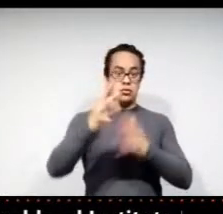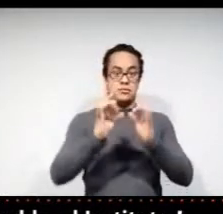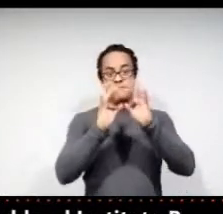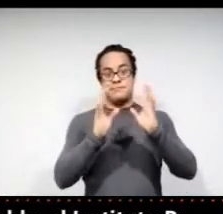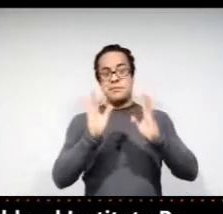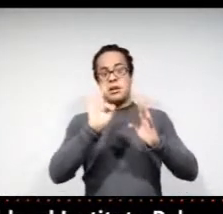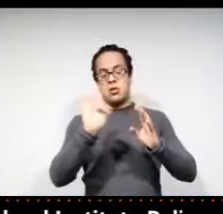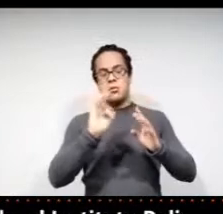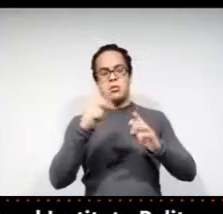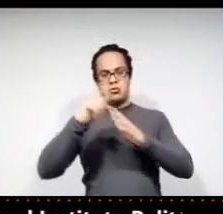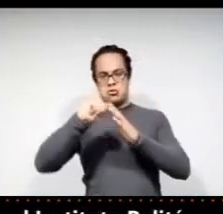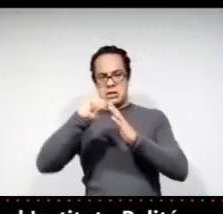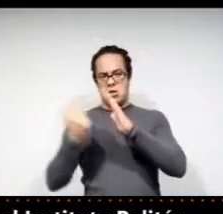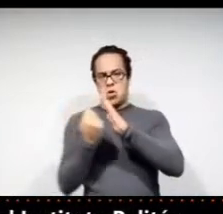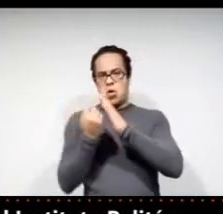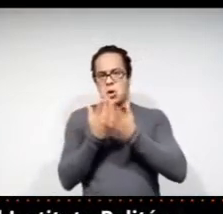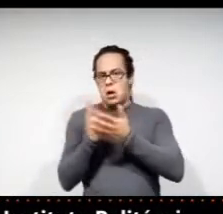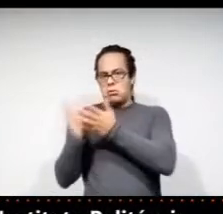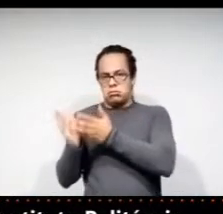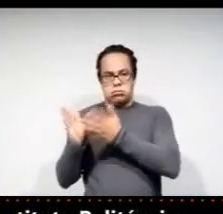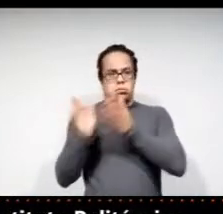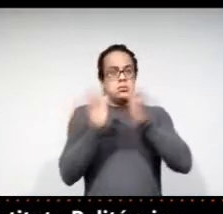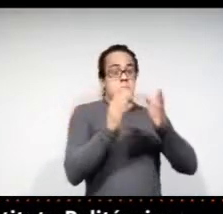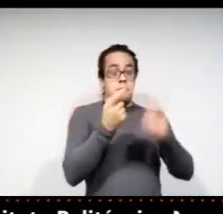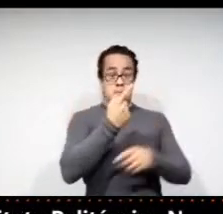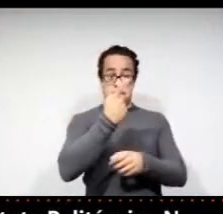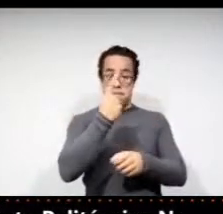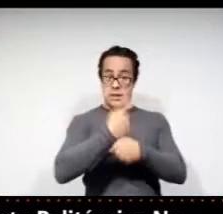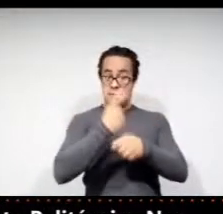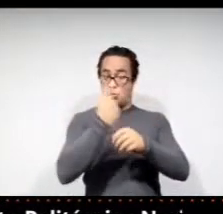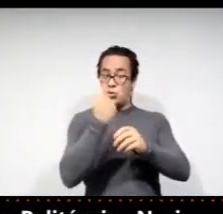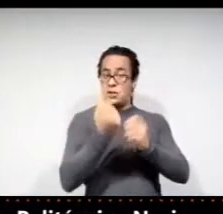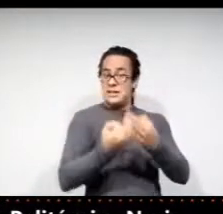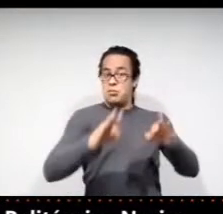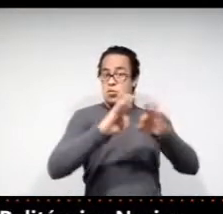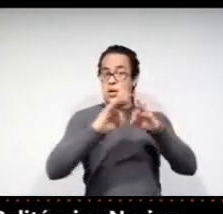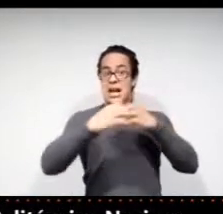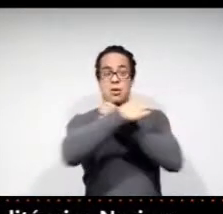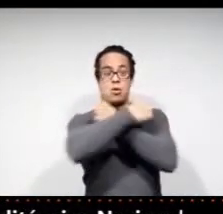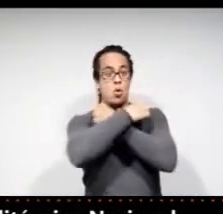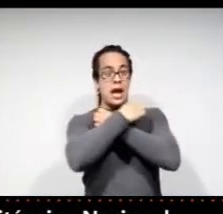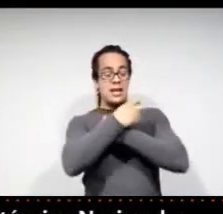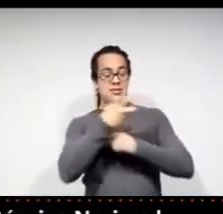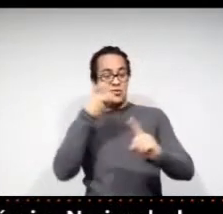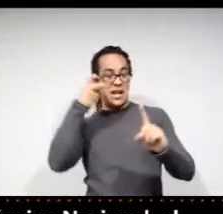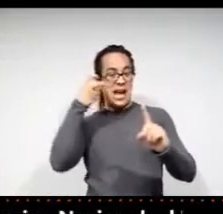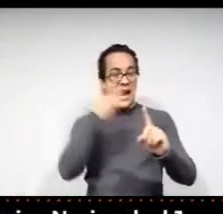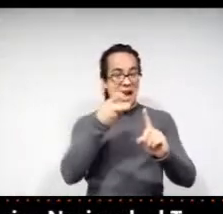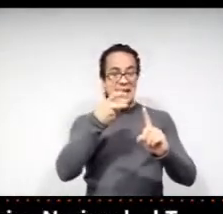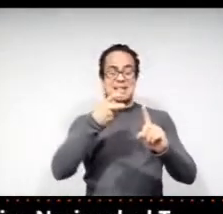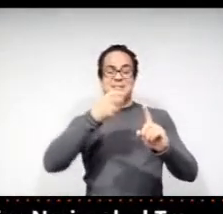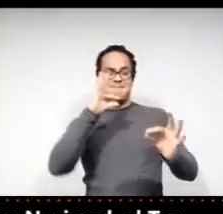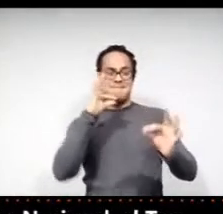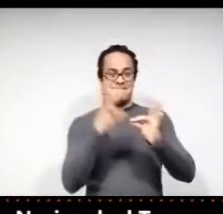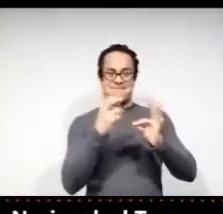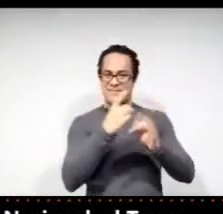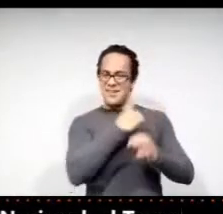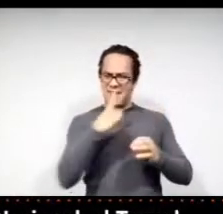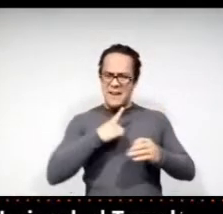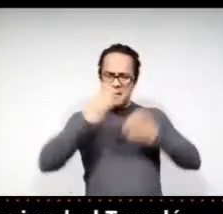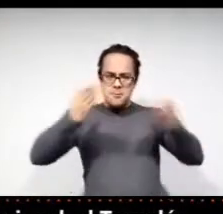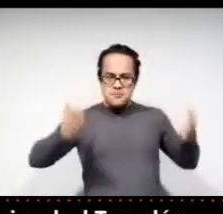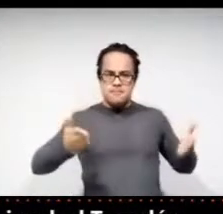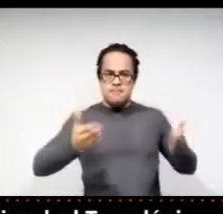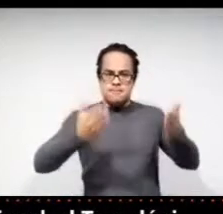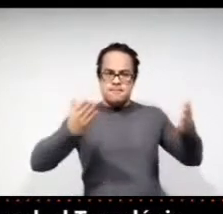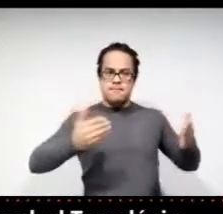tecnología, y poner la educación como el el caldo de cultivo en el cual ocurra todo